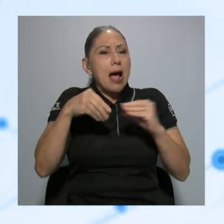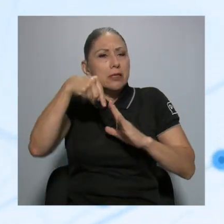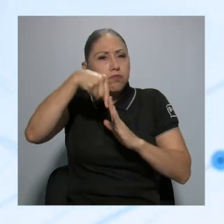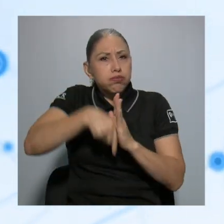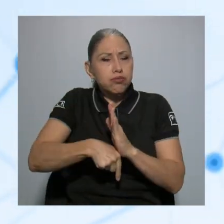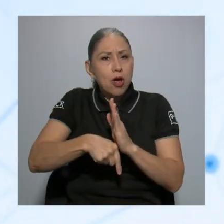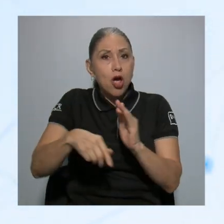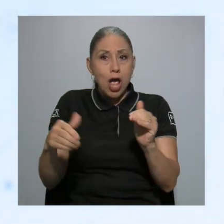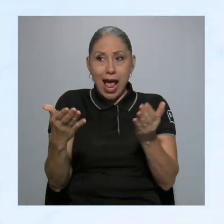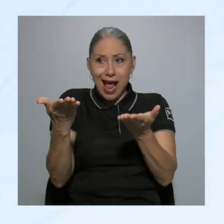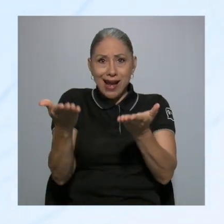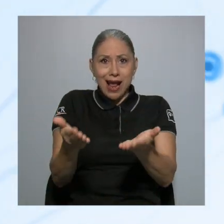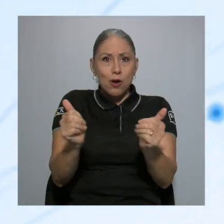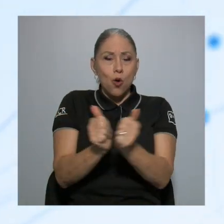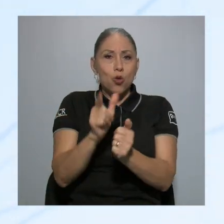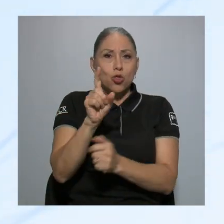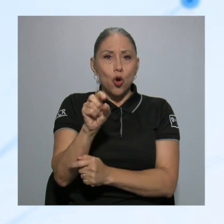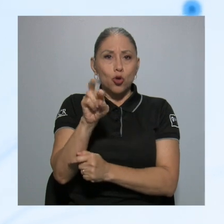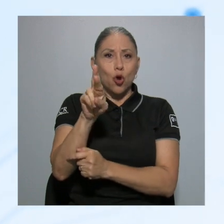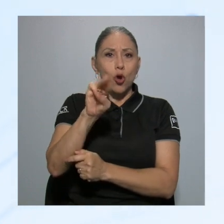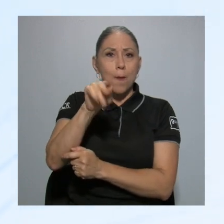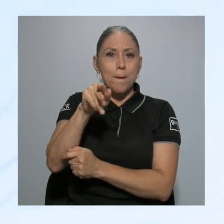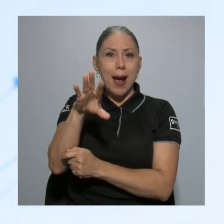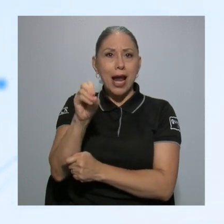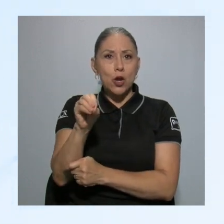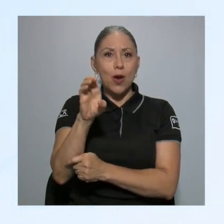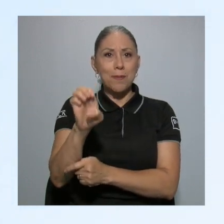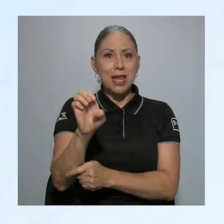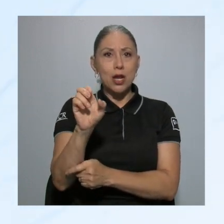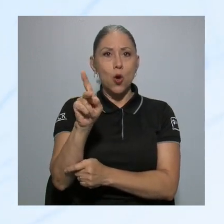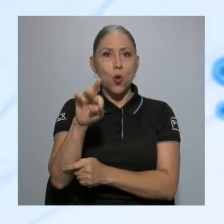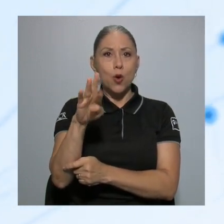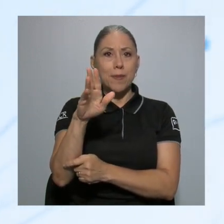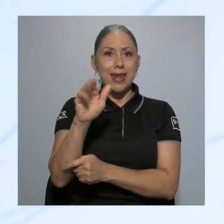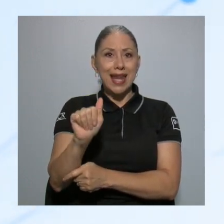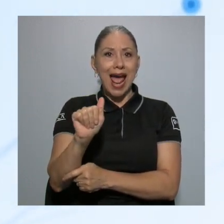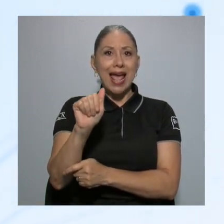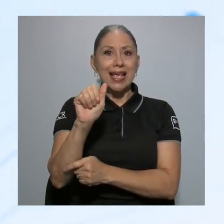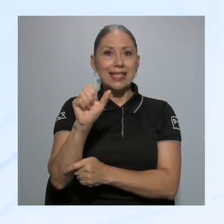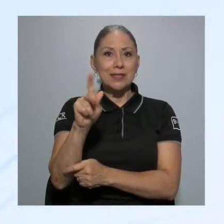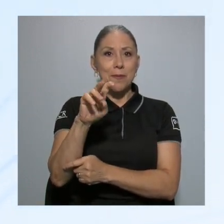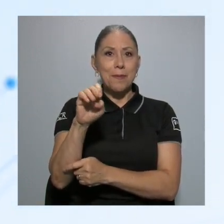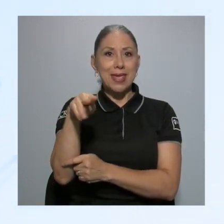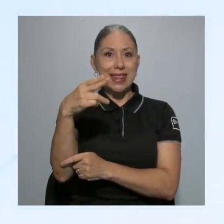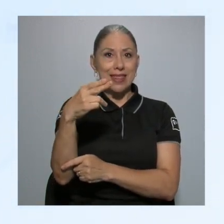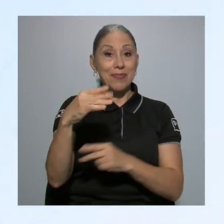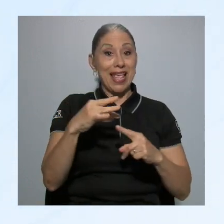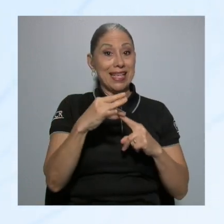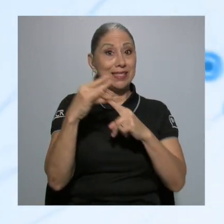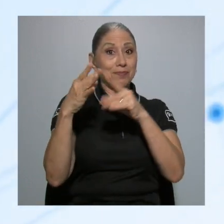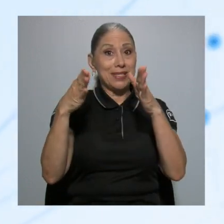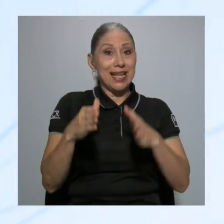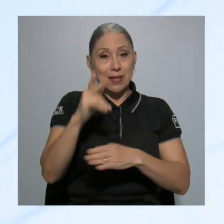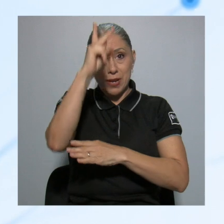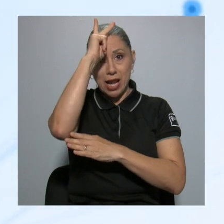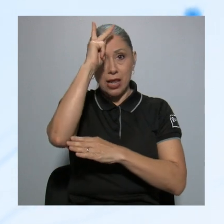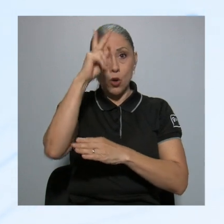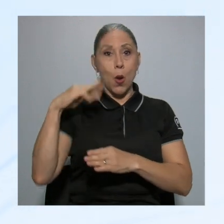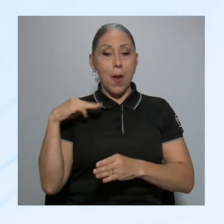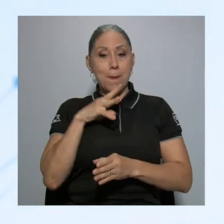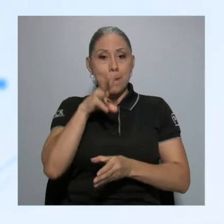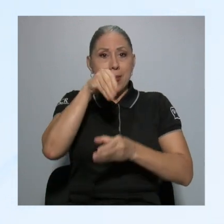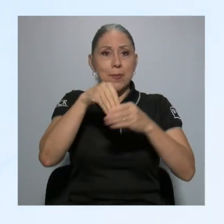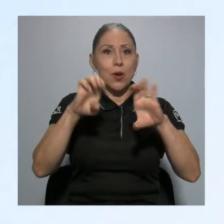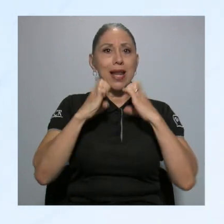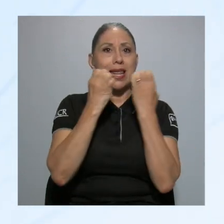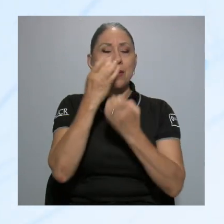nos acompaña el doctor Mario Emilio Urbina Smith, paleontólogo peruano y miembro del equipo que descubrió el